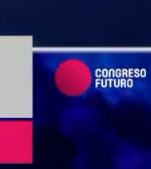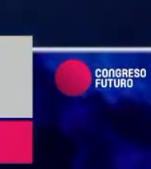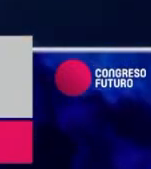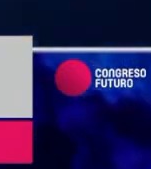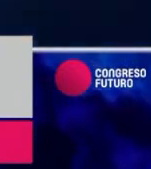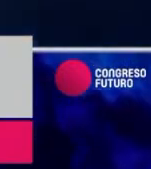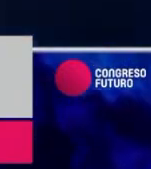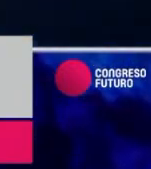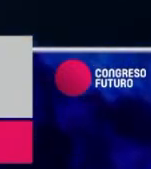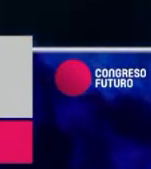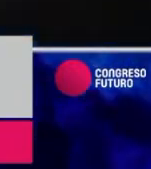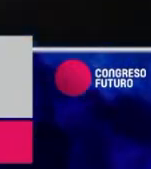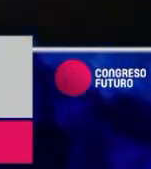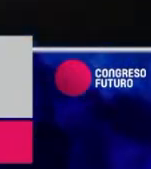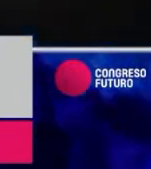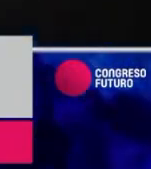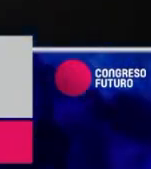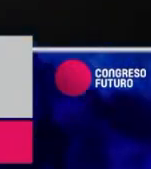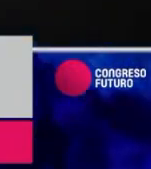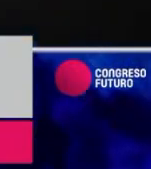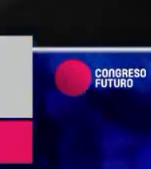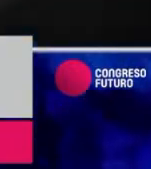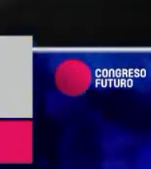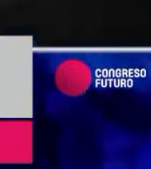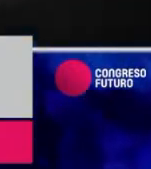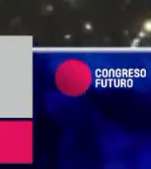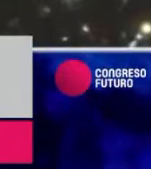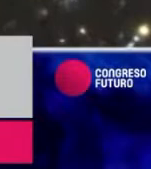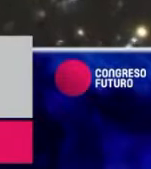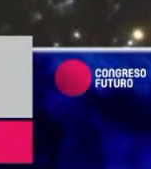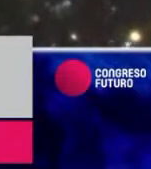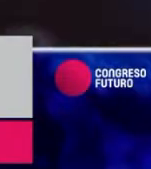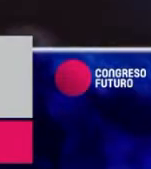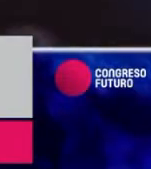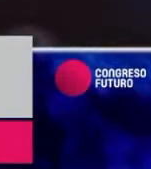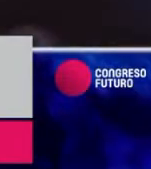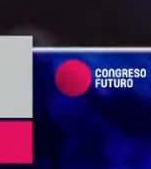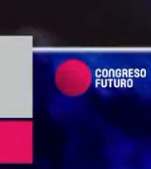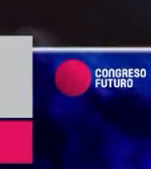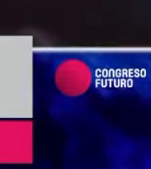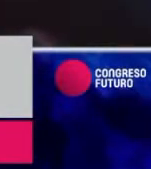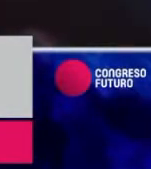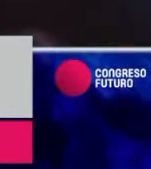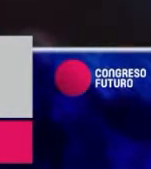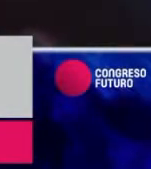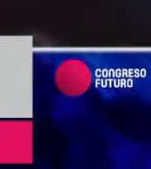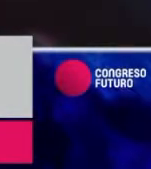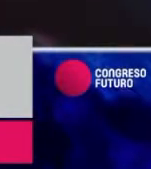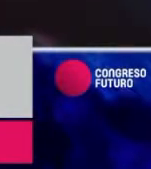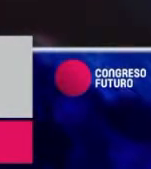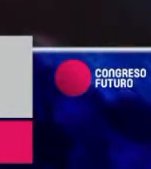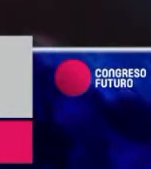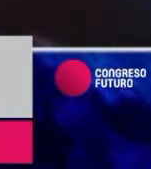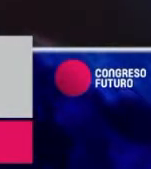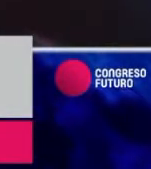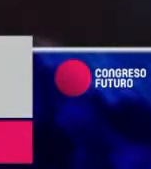los nombres, no saben. Aunque uno no sea experto en matemática o no sea experto en